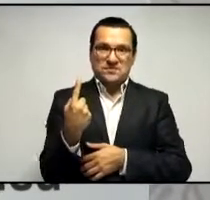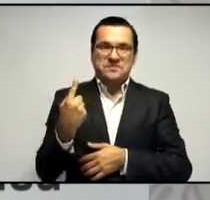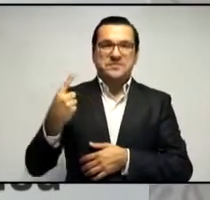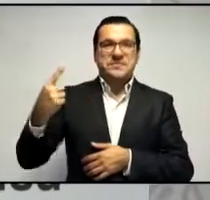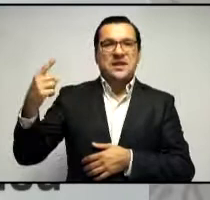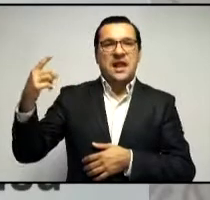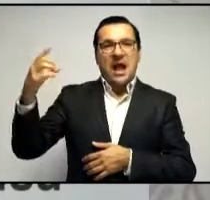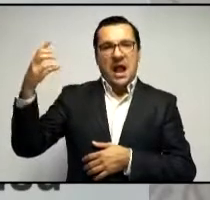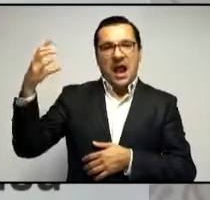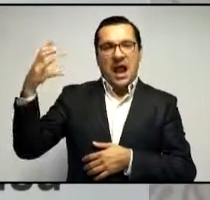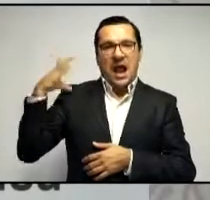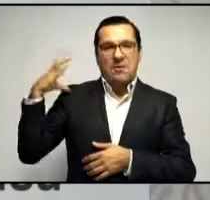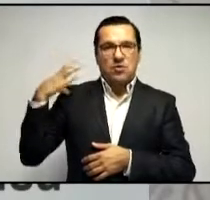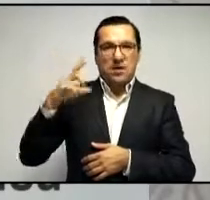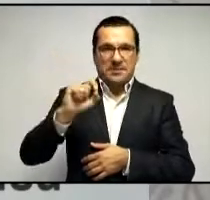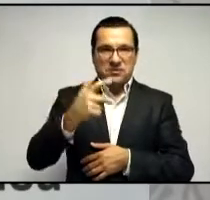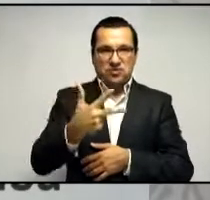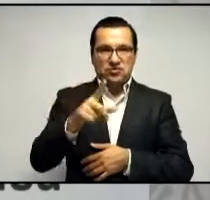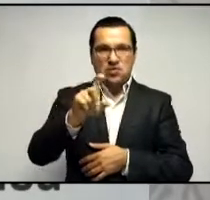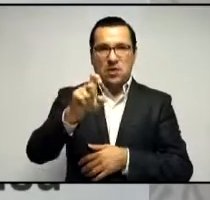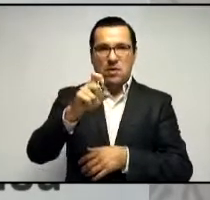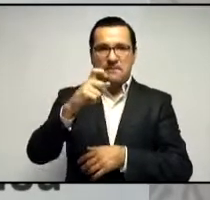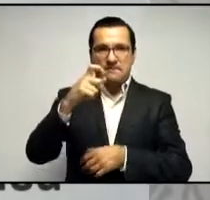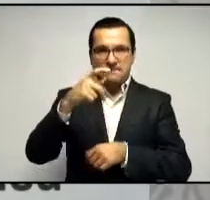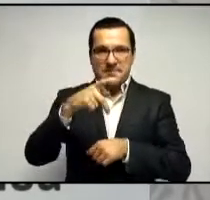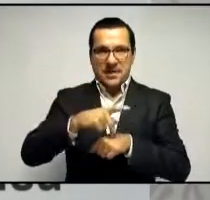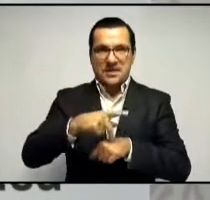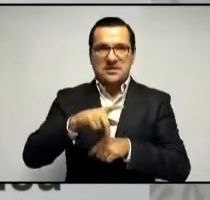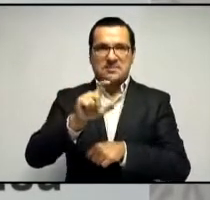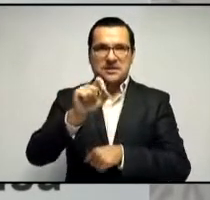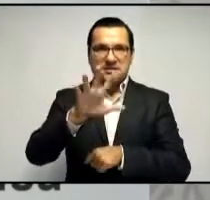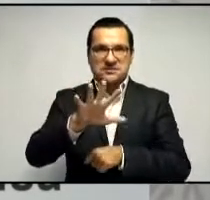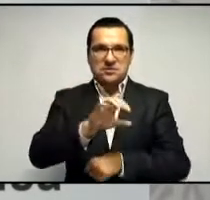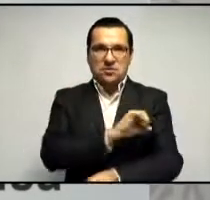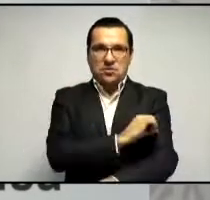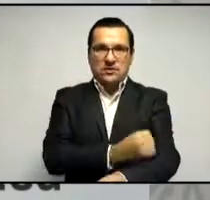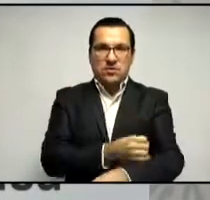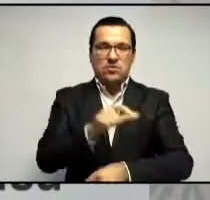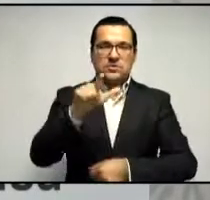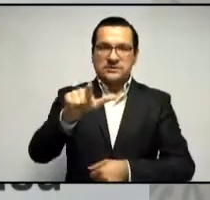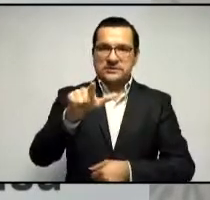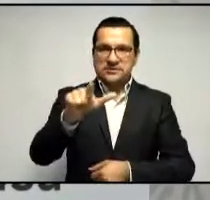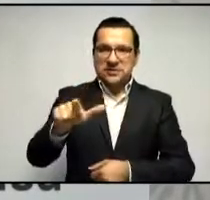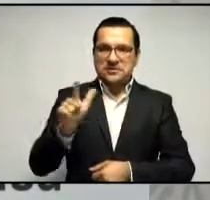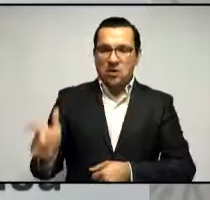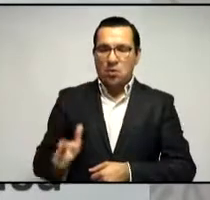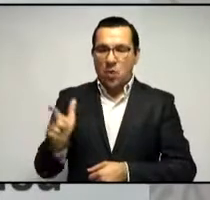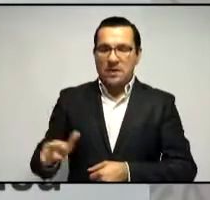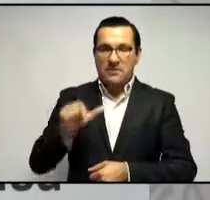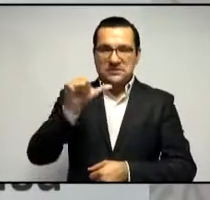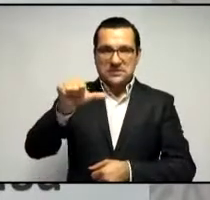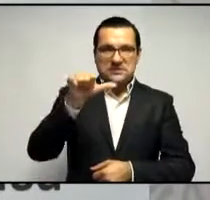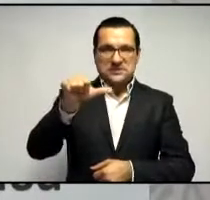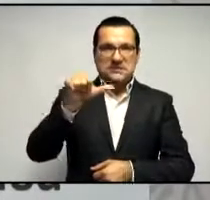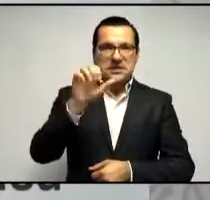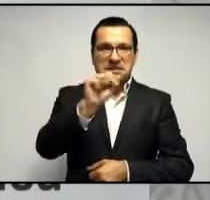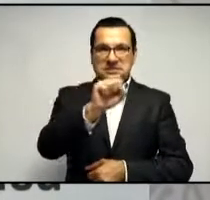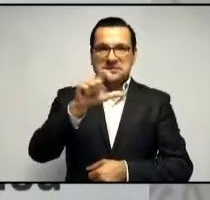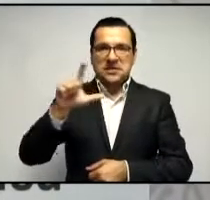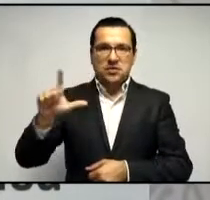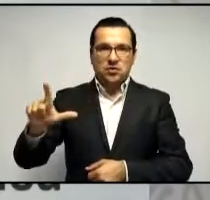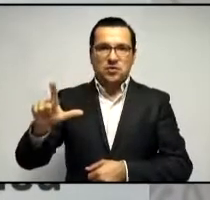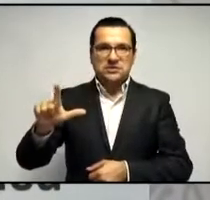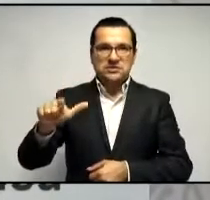28 agua prieta 25 cajeme 17 guaymas 16 san luis río colorado